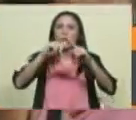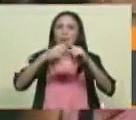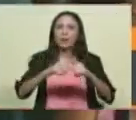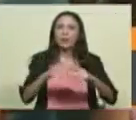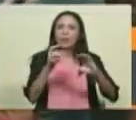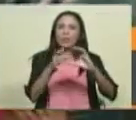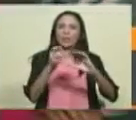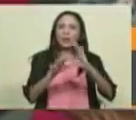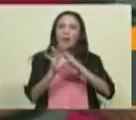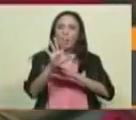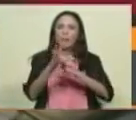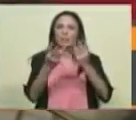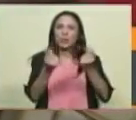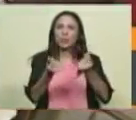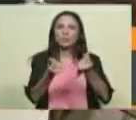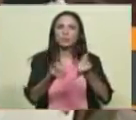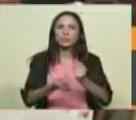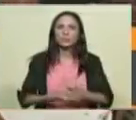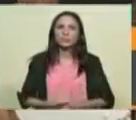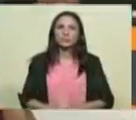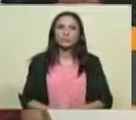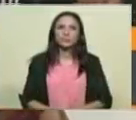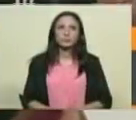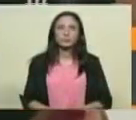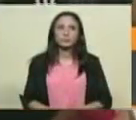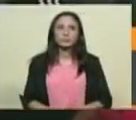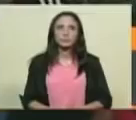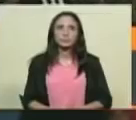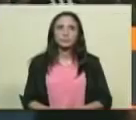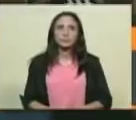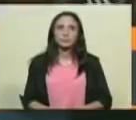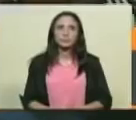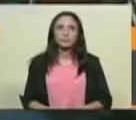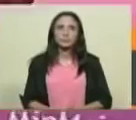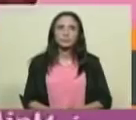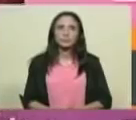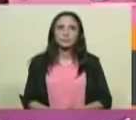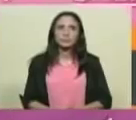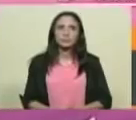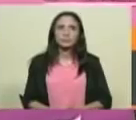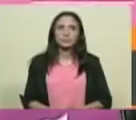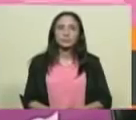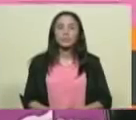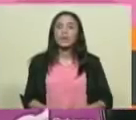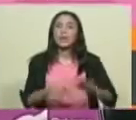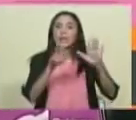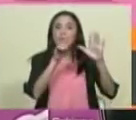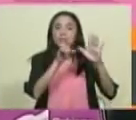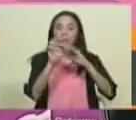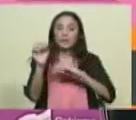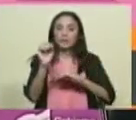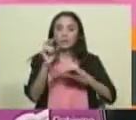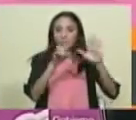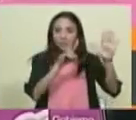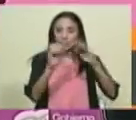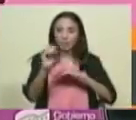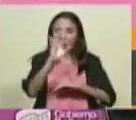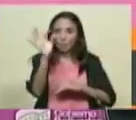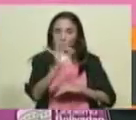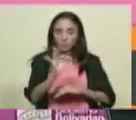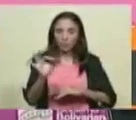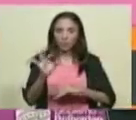patria? Eso no es cepela. El 70% de los hogares de